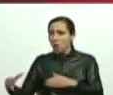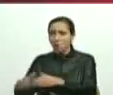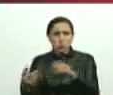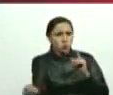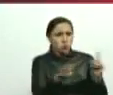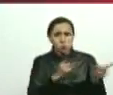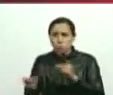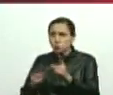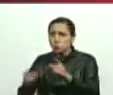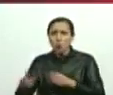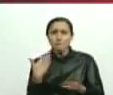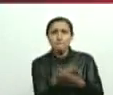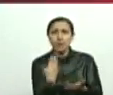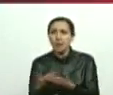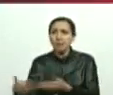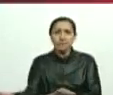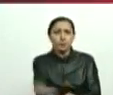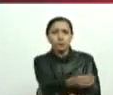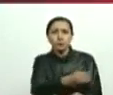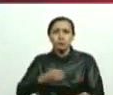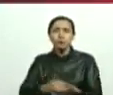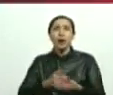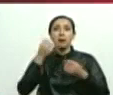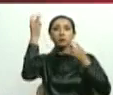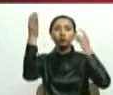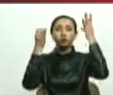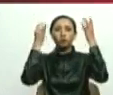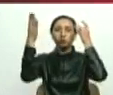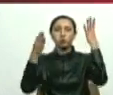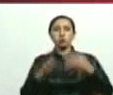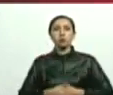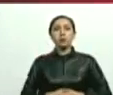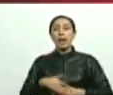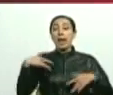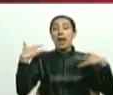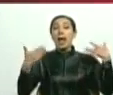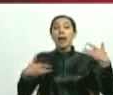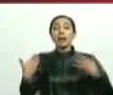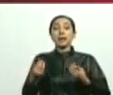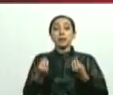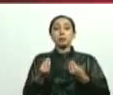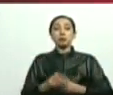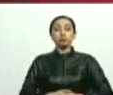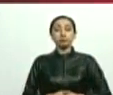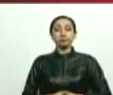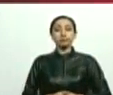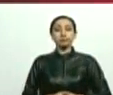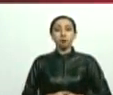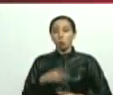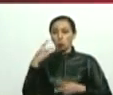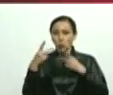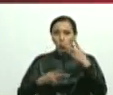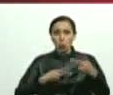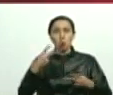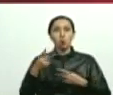debates, propuestas, mucha creatividad, mucha alegría y mucho color.